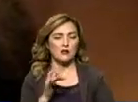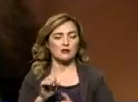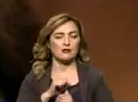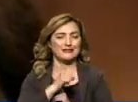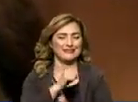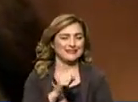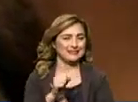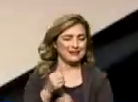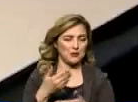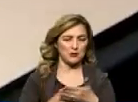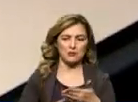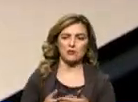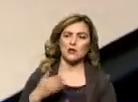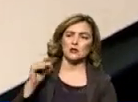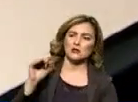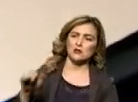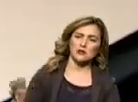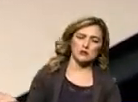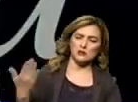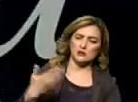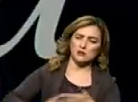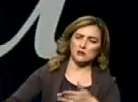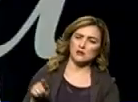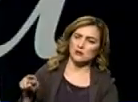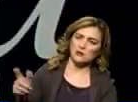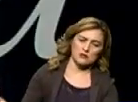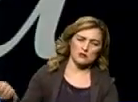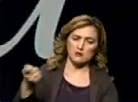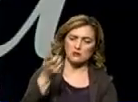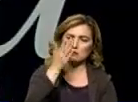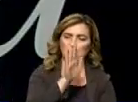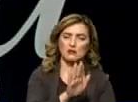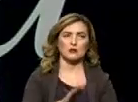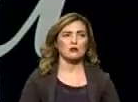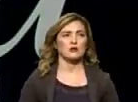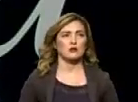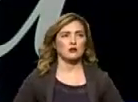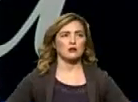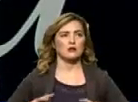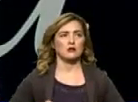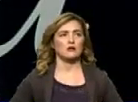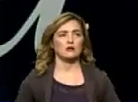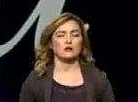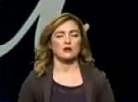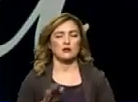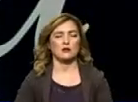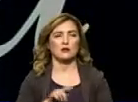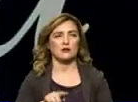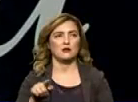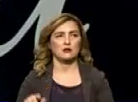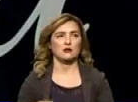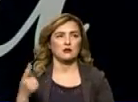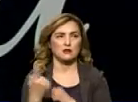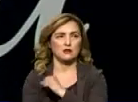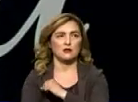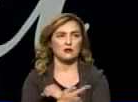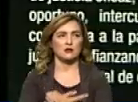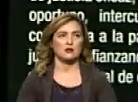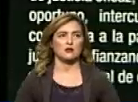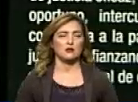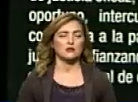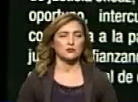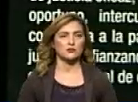de citaciones se están investigando. Y que sus responsables, sin duda alguna, serán